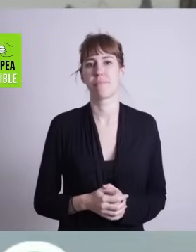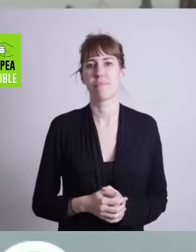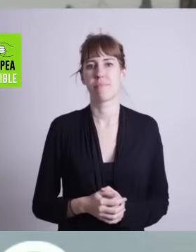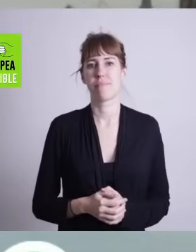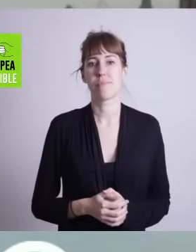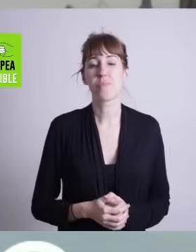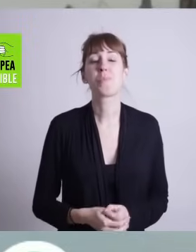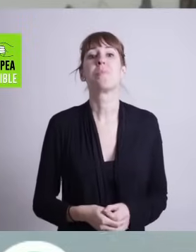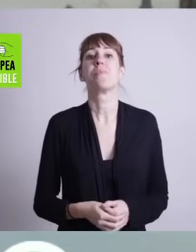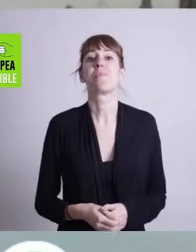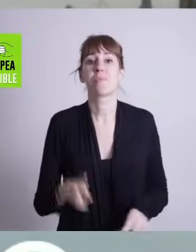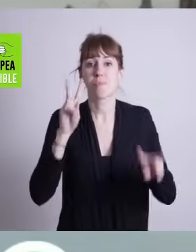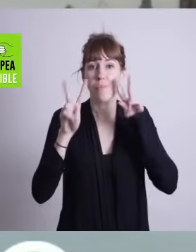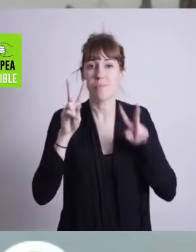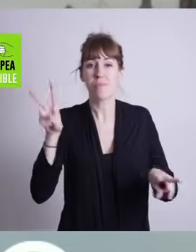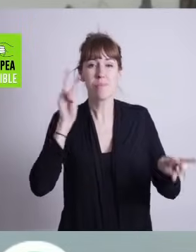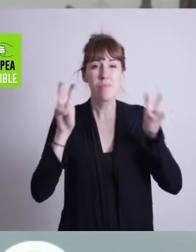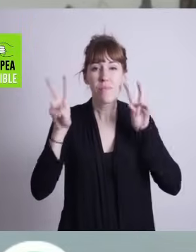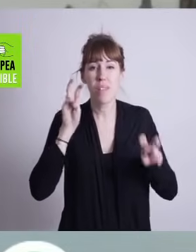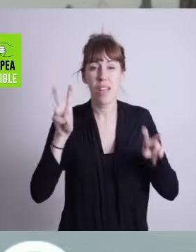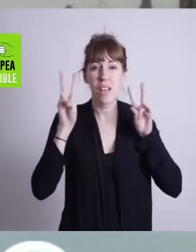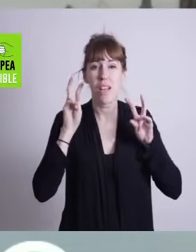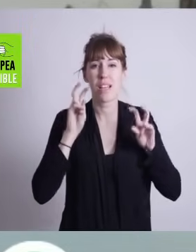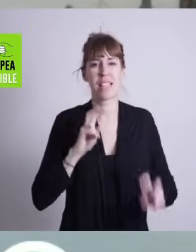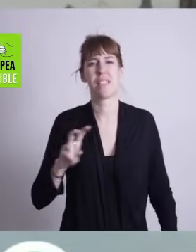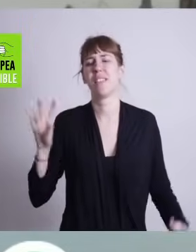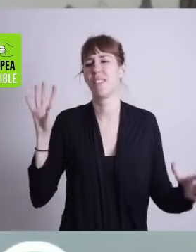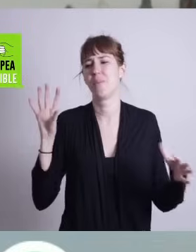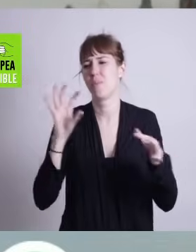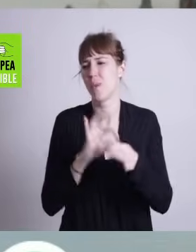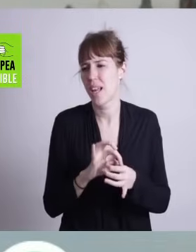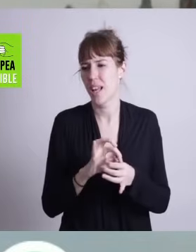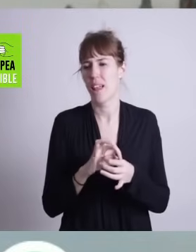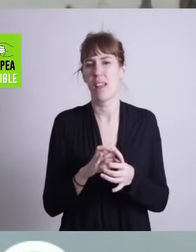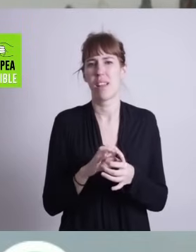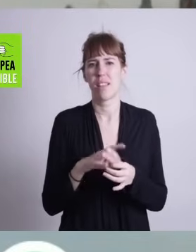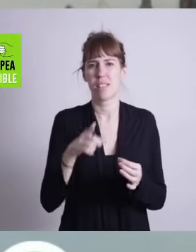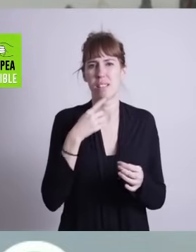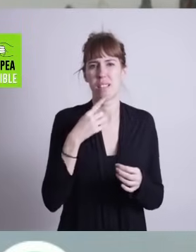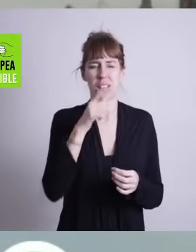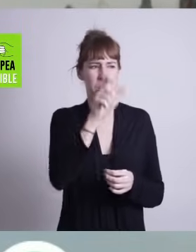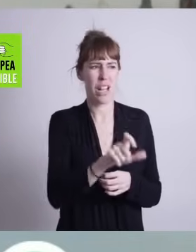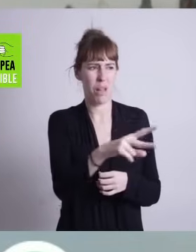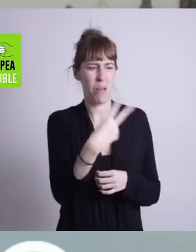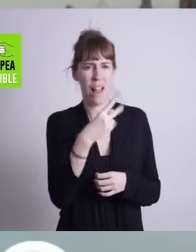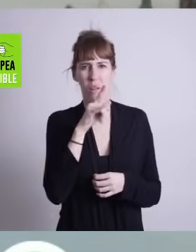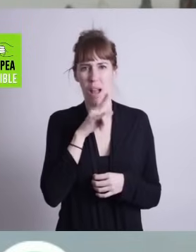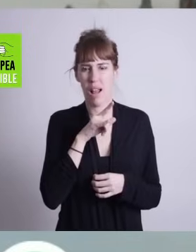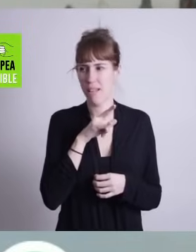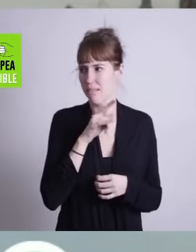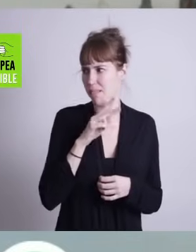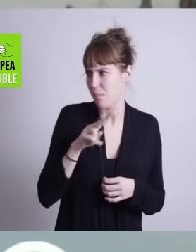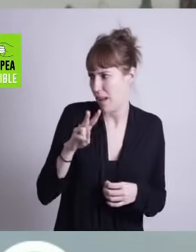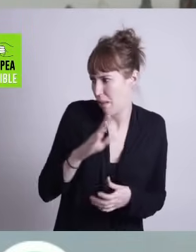La vista y el oído realmente va muy ligada, muy ligada a luz. El es que me ha mirado mal. Y tú te quedas alucinado y dices, pues no te miro de ninguna manera.